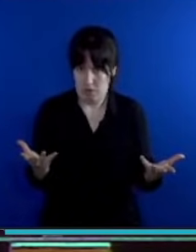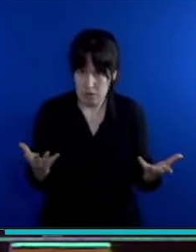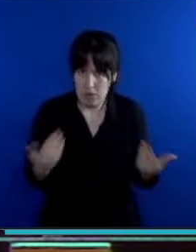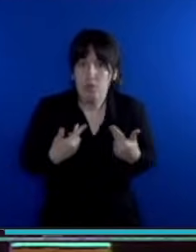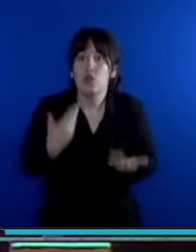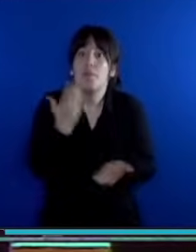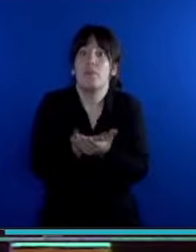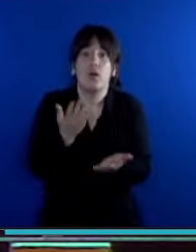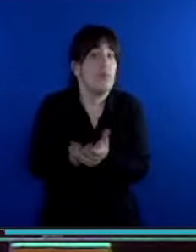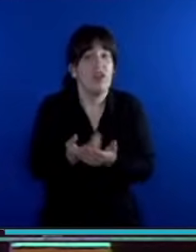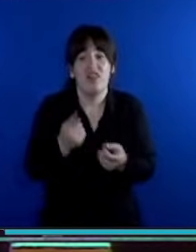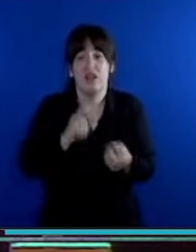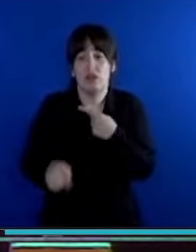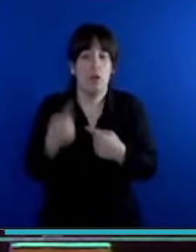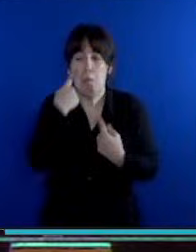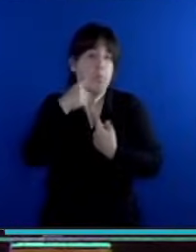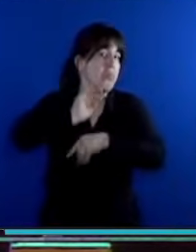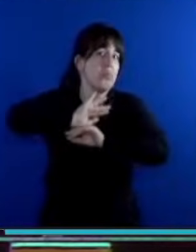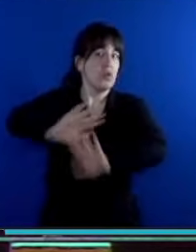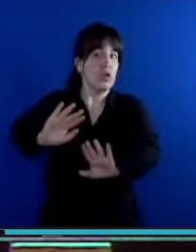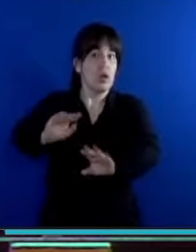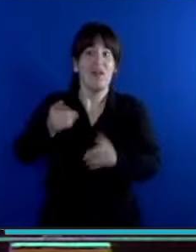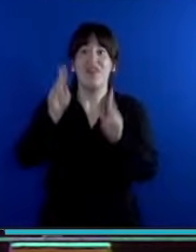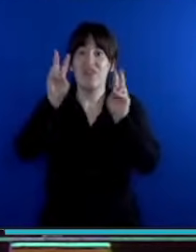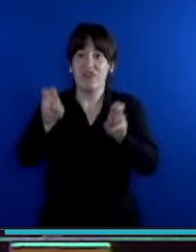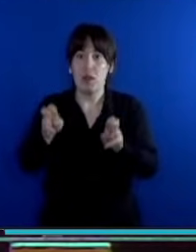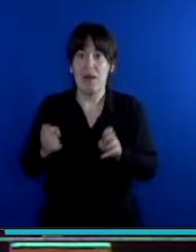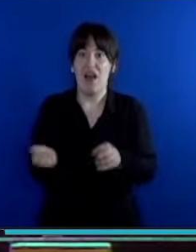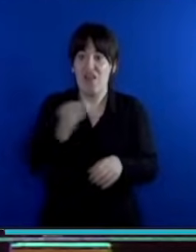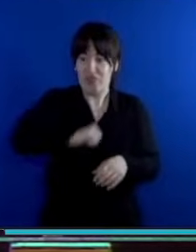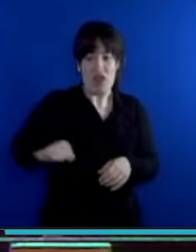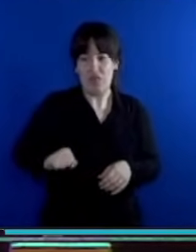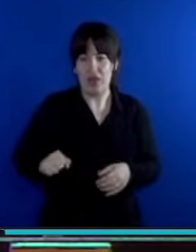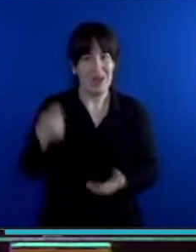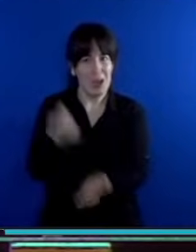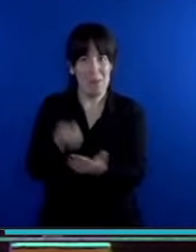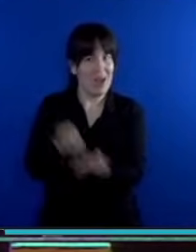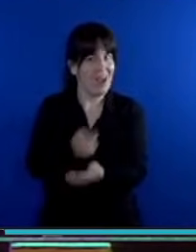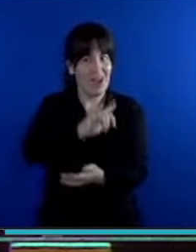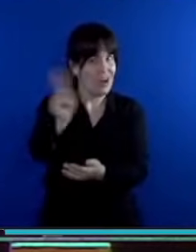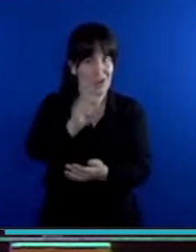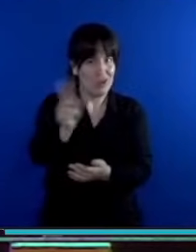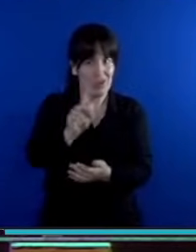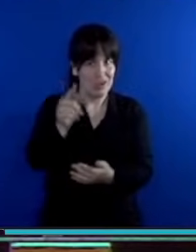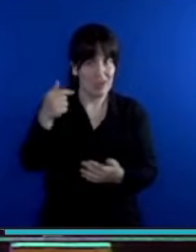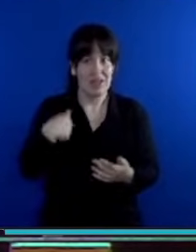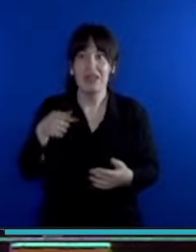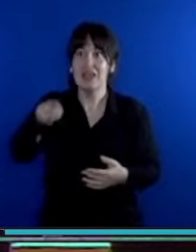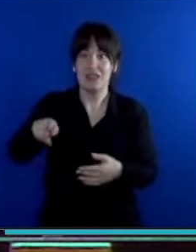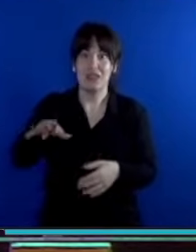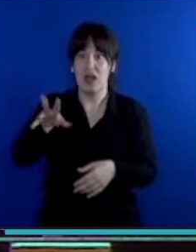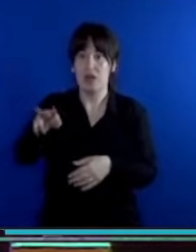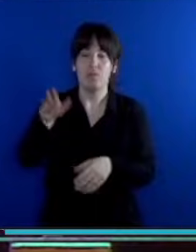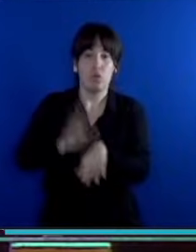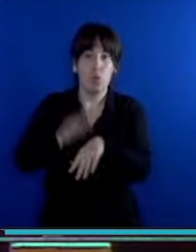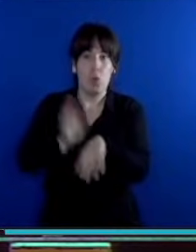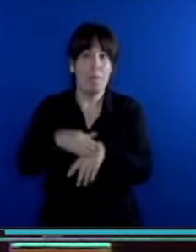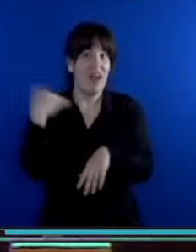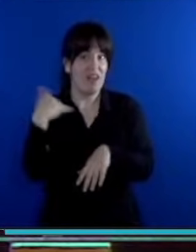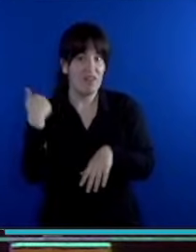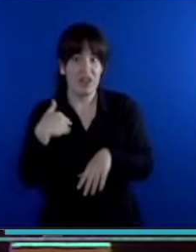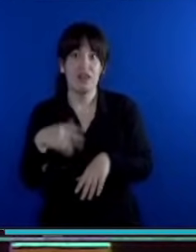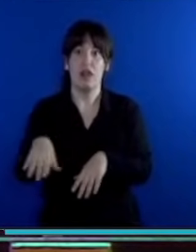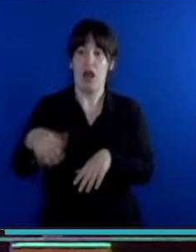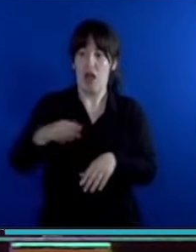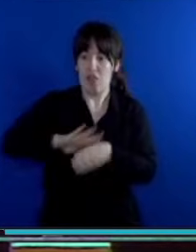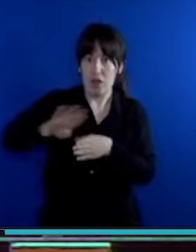proponemos desconocer, porque las estafas no se pagan. Desconocer la deuda que contrajo Vidal, que toda esa plata